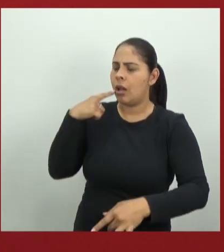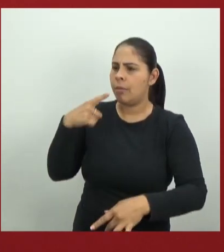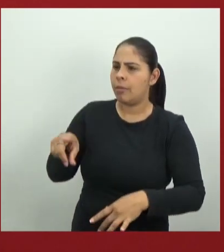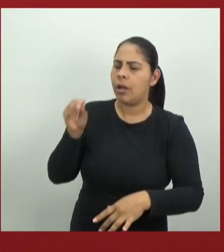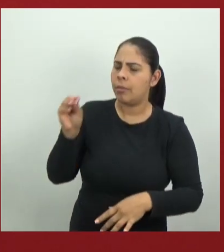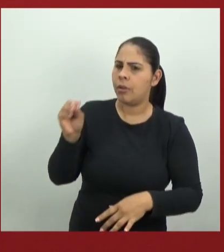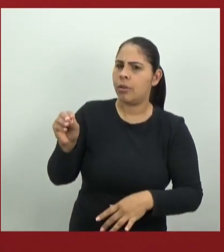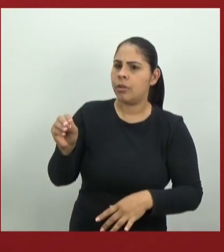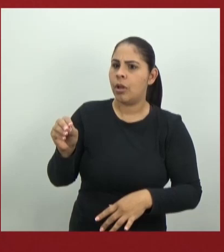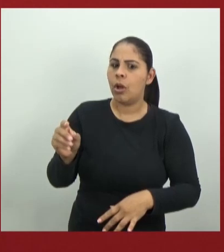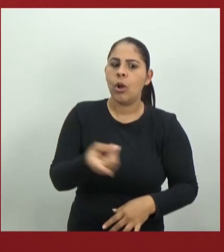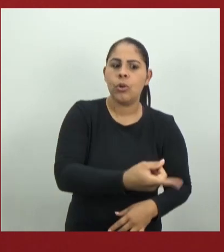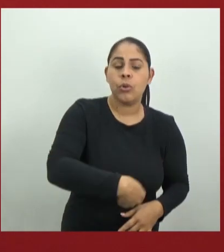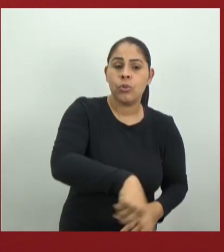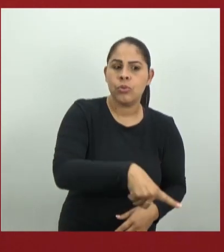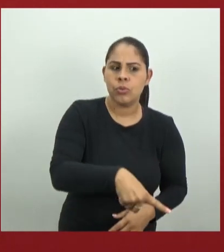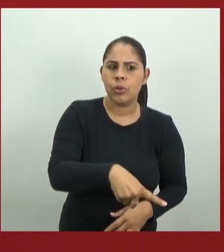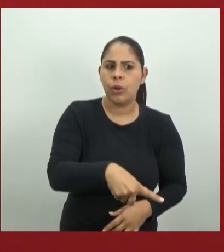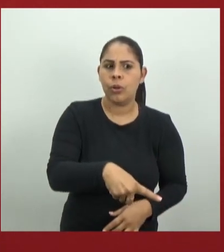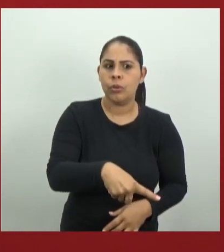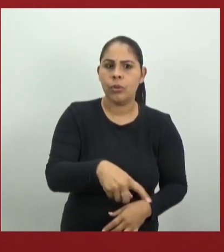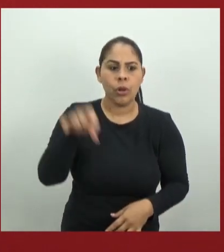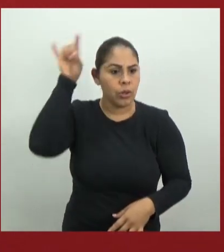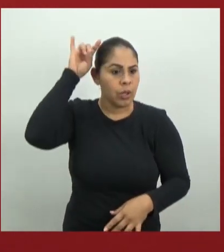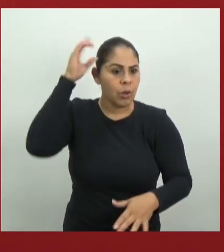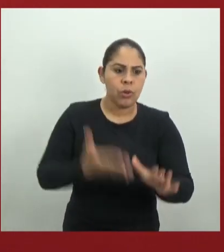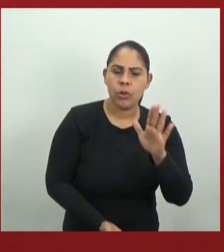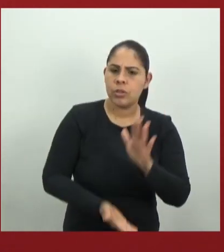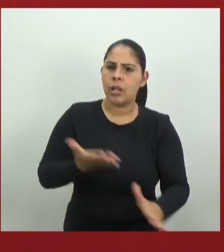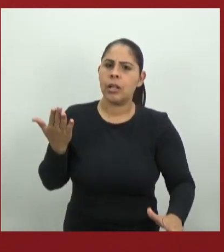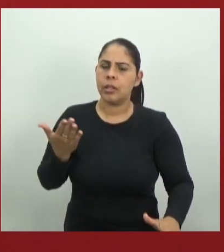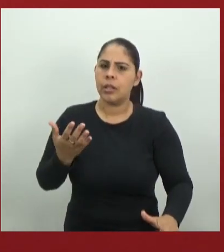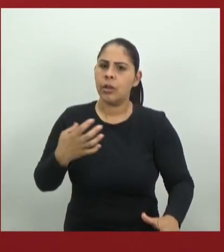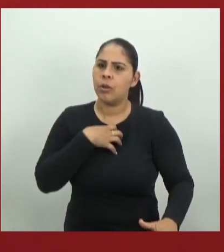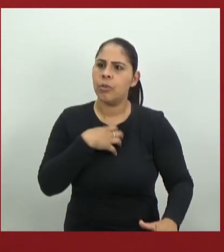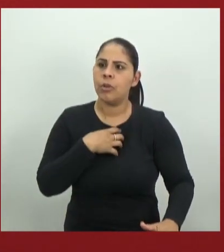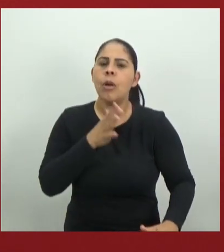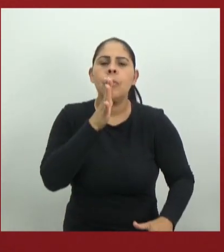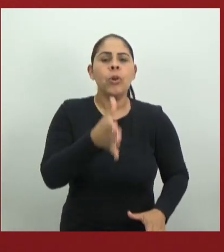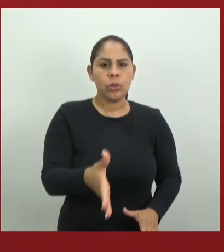dijo, este género, en el Evangelio de Mateo nos dice, ¿de qué género habla? ¿De